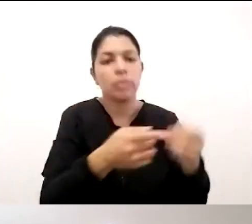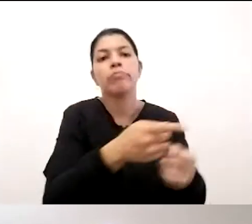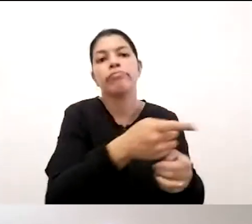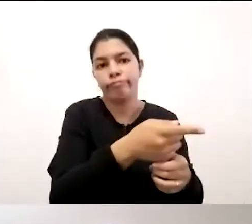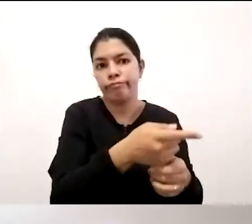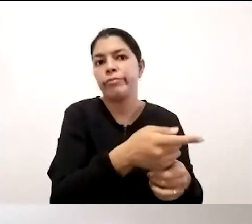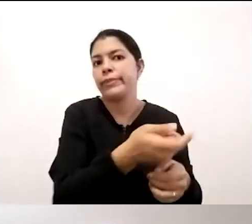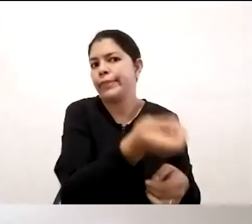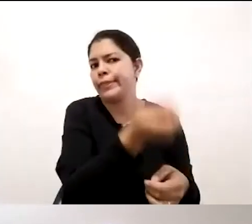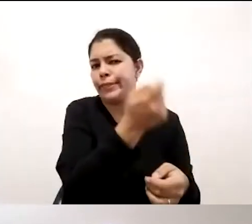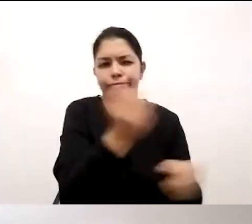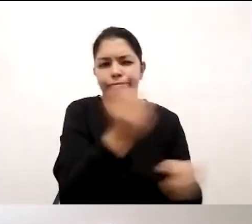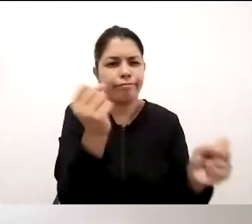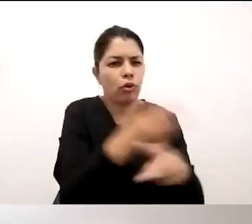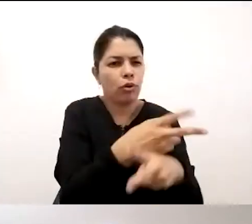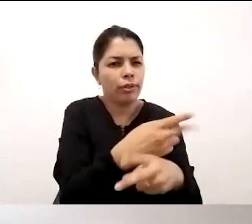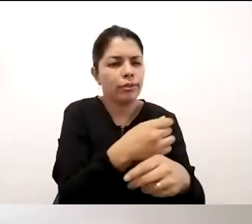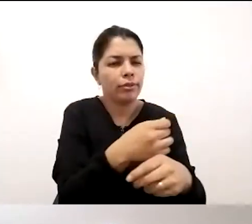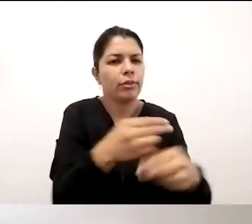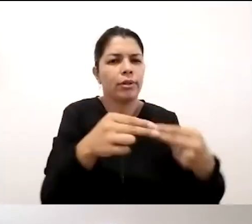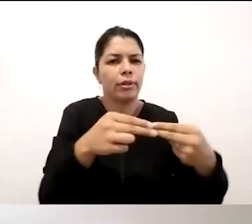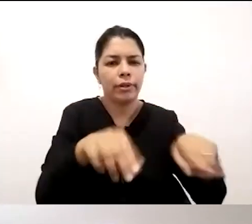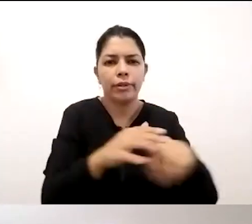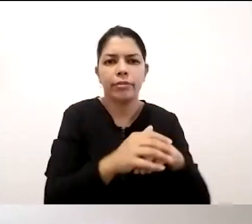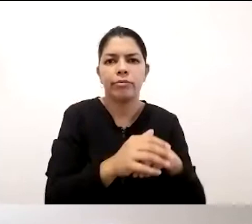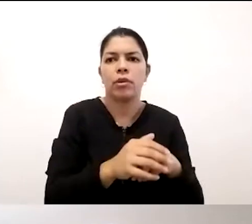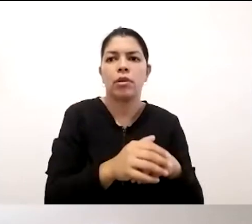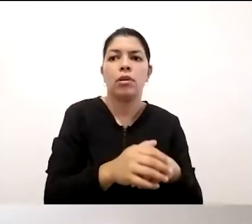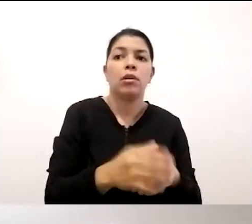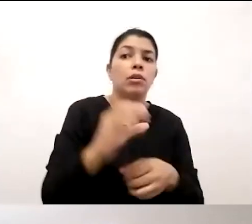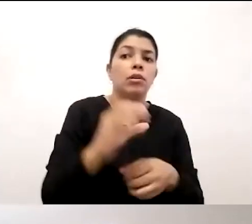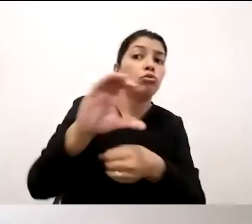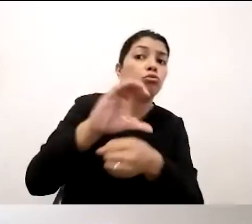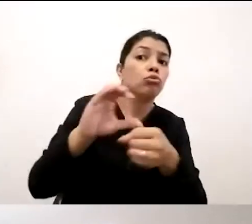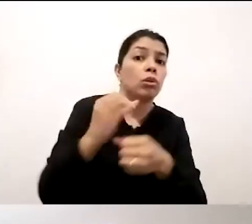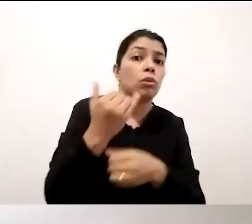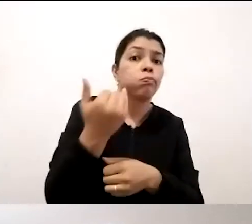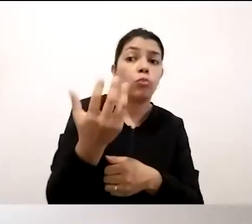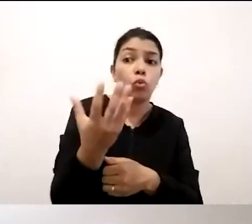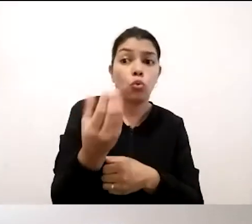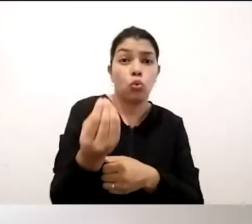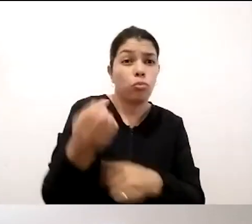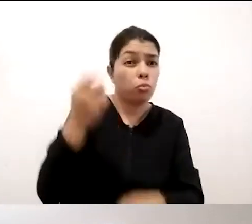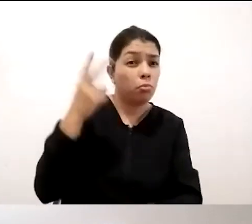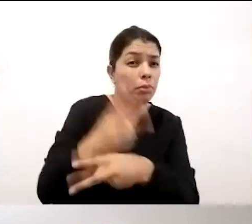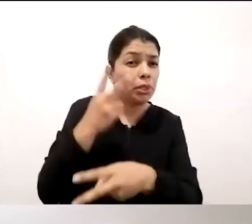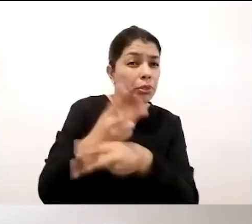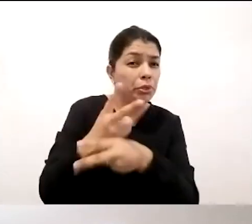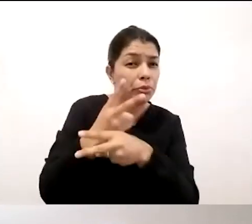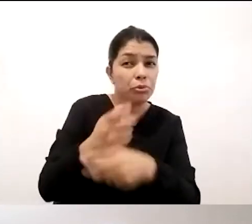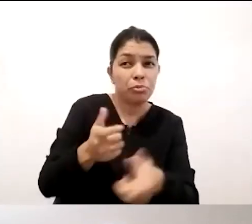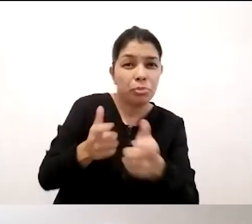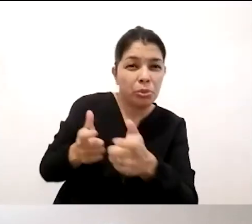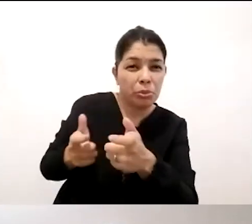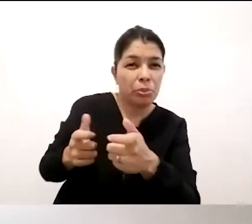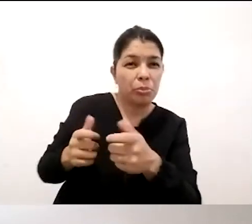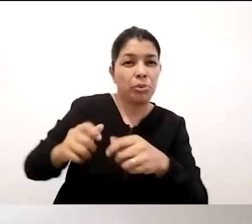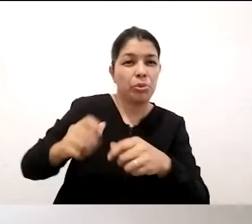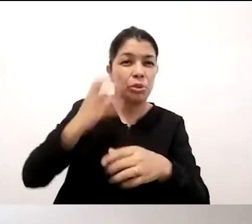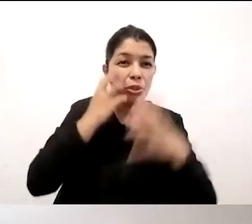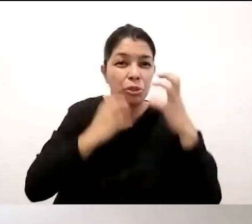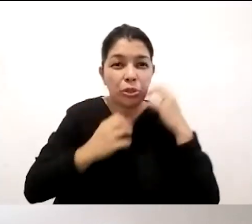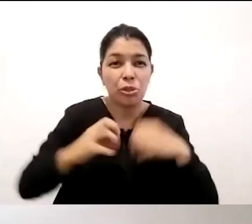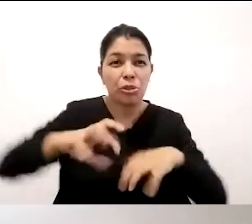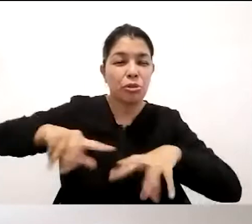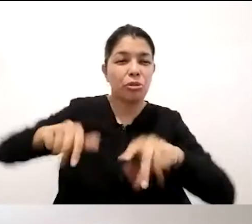en género, la existencia de bandas delincuenciales organizadas en las ciudades, las economías ilegales, la